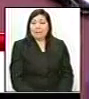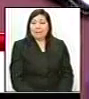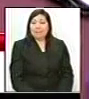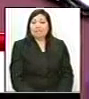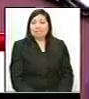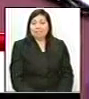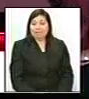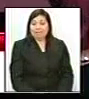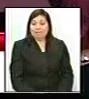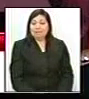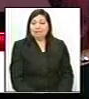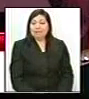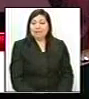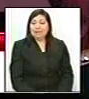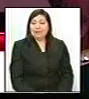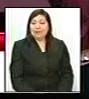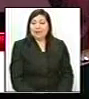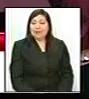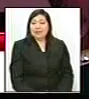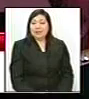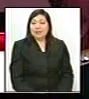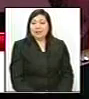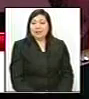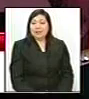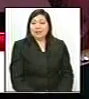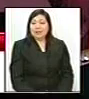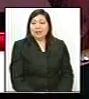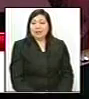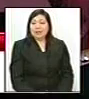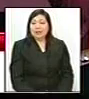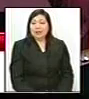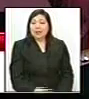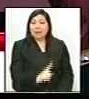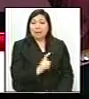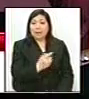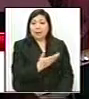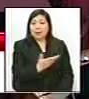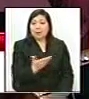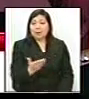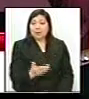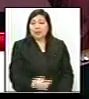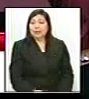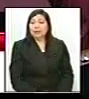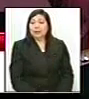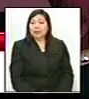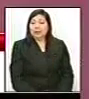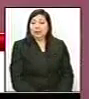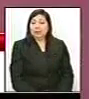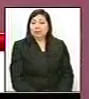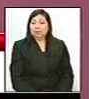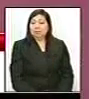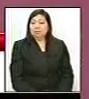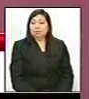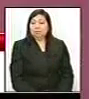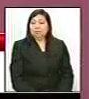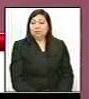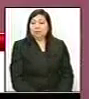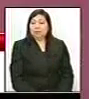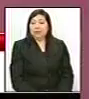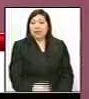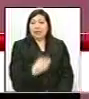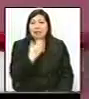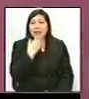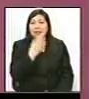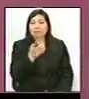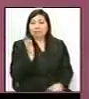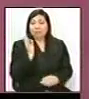Muchas gracias, señor gobernador. Acababa de llegar el congresista Trujillo. ¿Alguna pregunta al gobernador de Ayacucho? Si no hay más preguntas, en todo caso se agradece